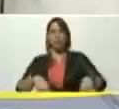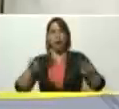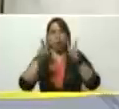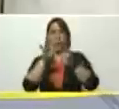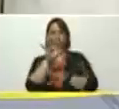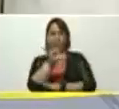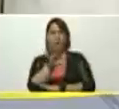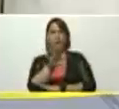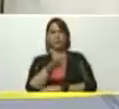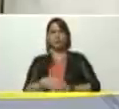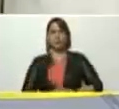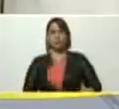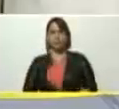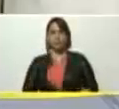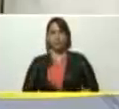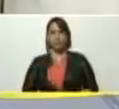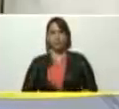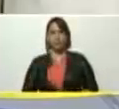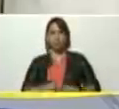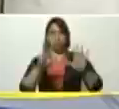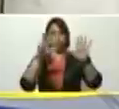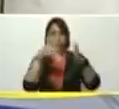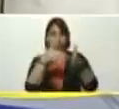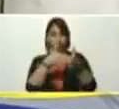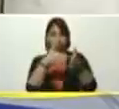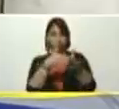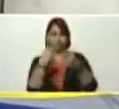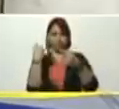Eso han salido 8.000 artículos,